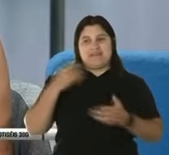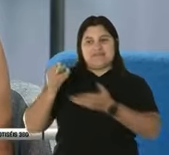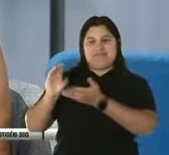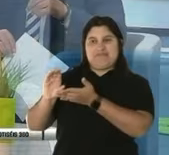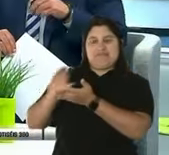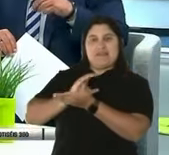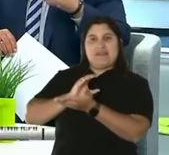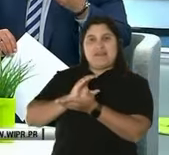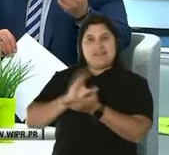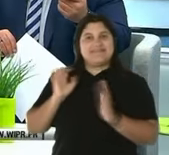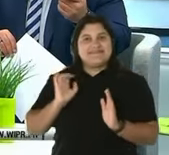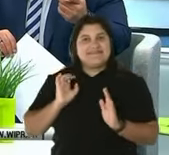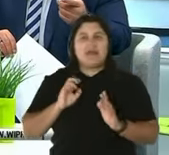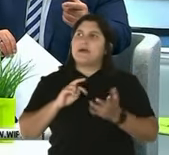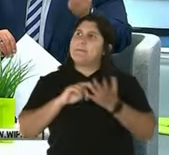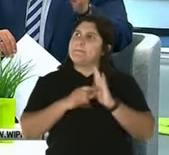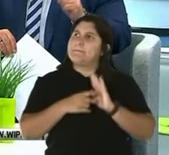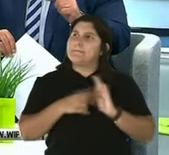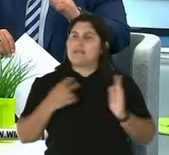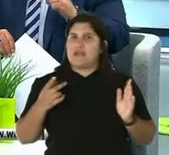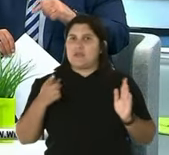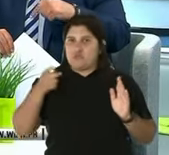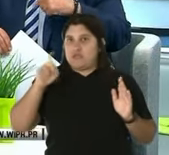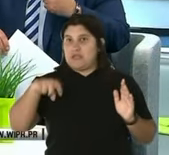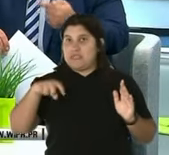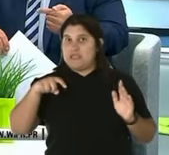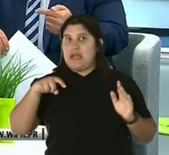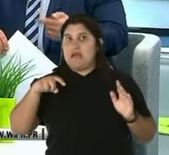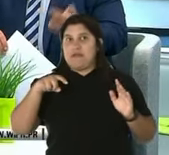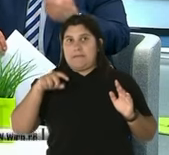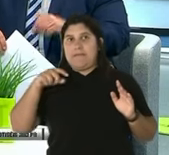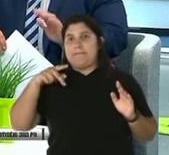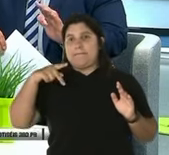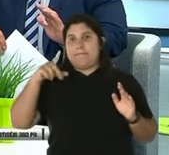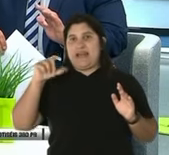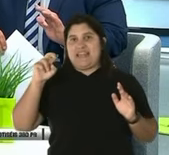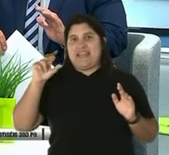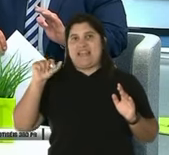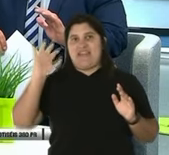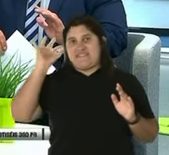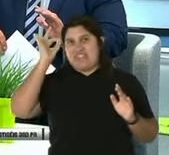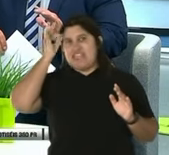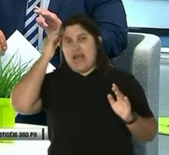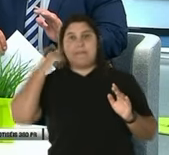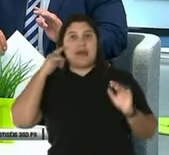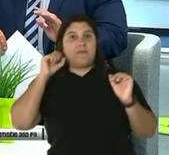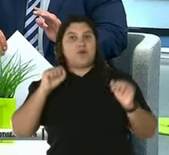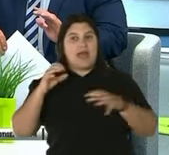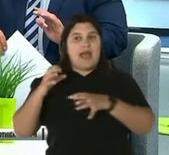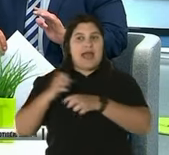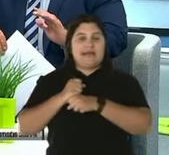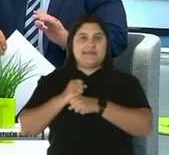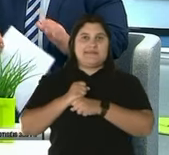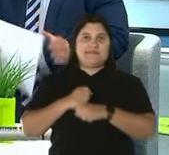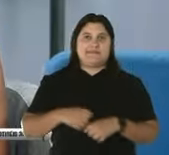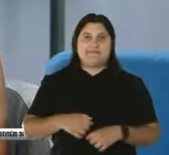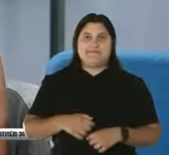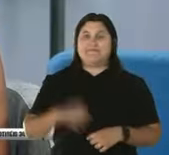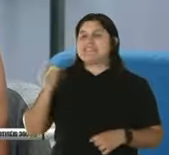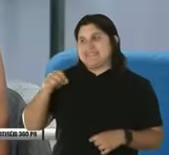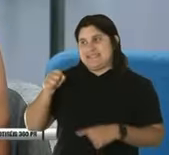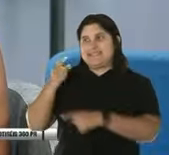dinerito Pero entonces eso implicaría llenar la planilla Federal para recibir el beneficio es correcto Ese es el único crédito de